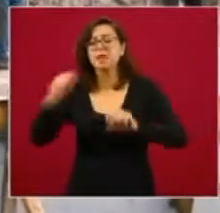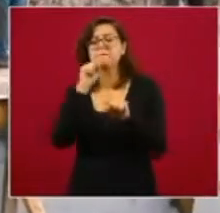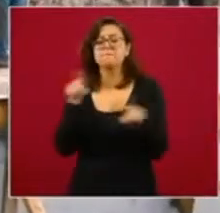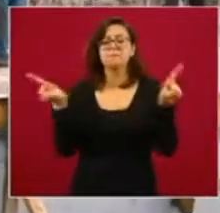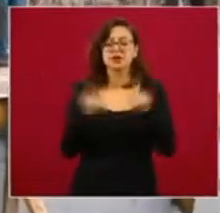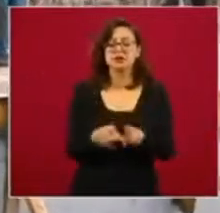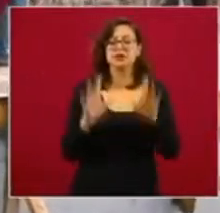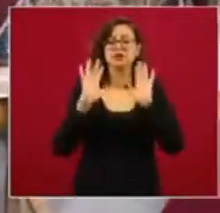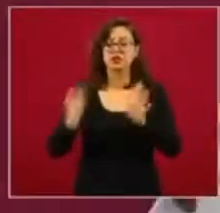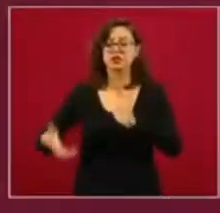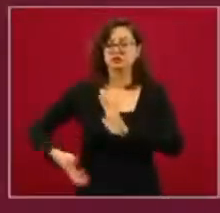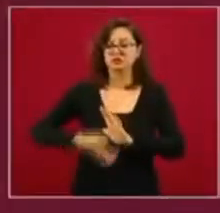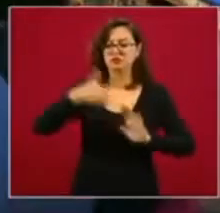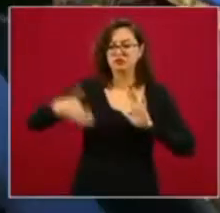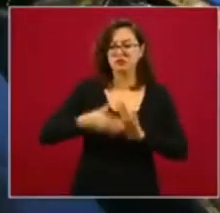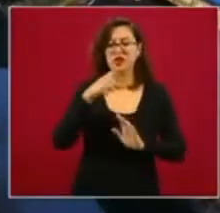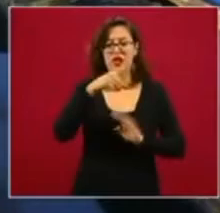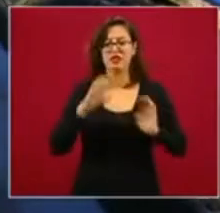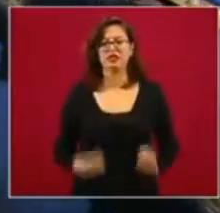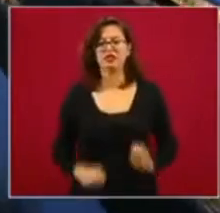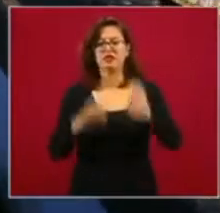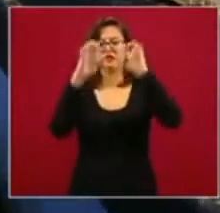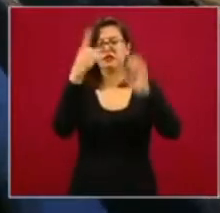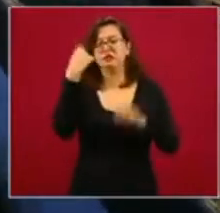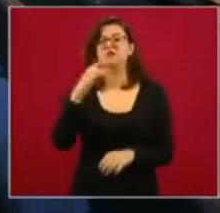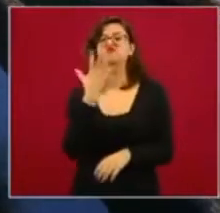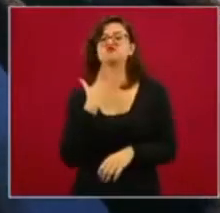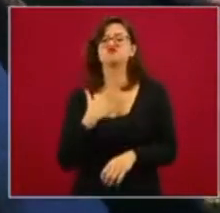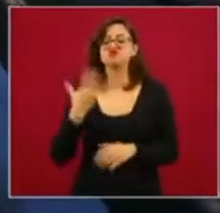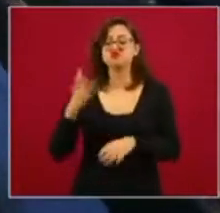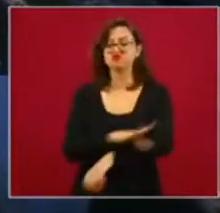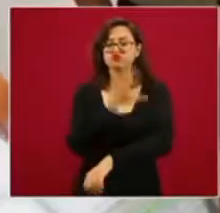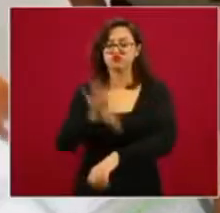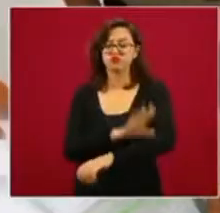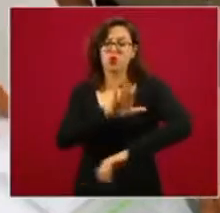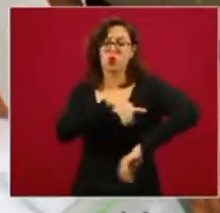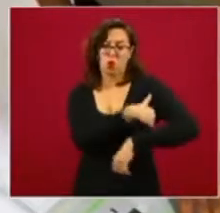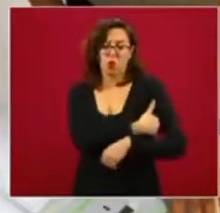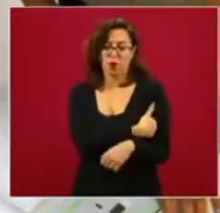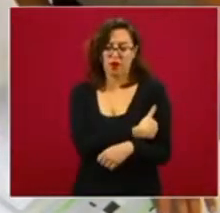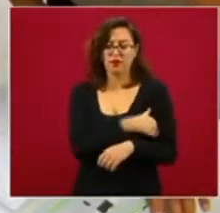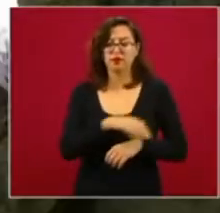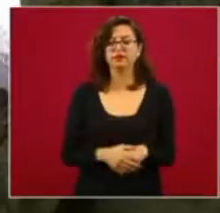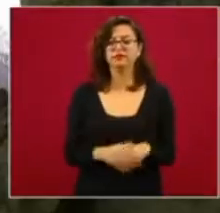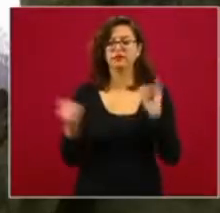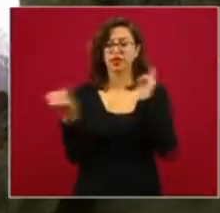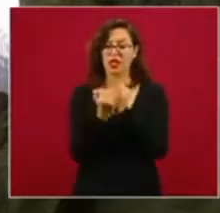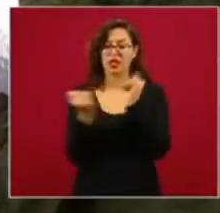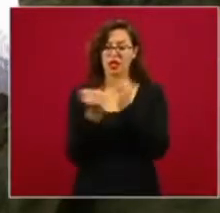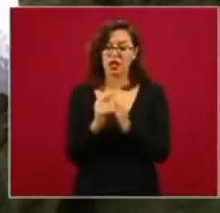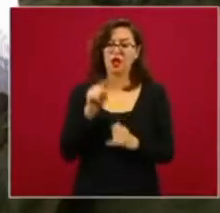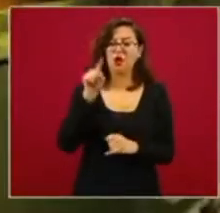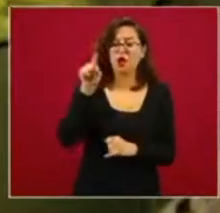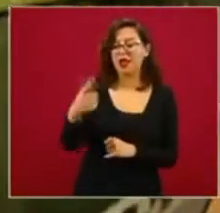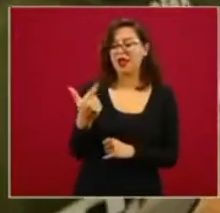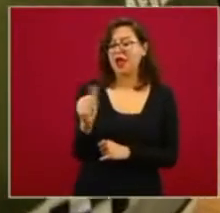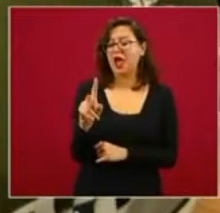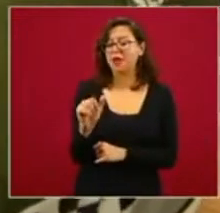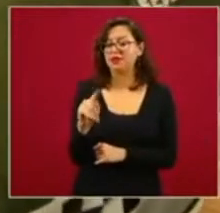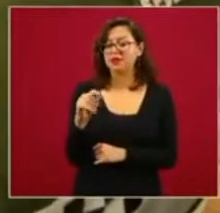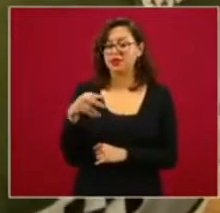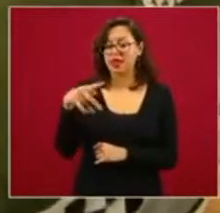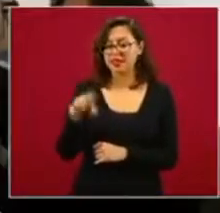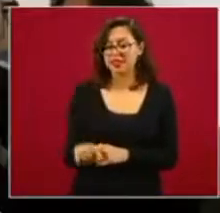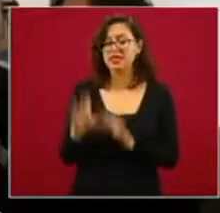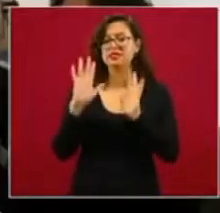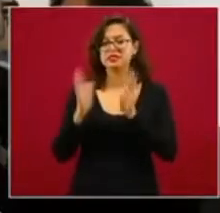edificio colector de combustible. Respecto a las actividades de gabinete, en el área de proyecto que conforma la construcción, se elabora de